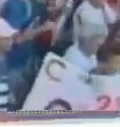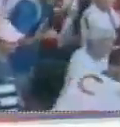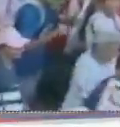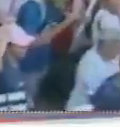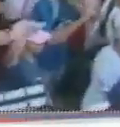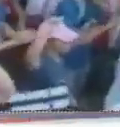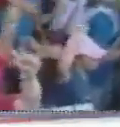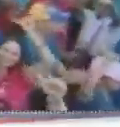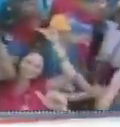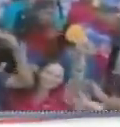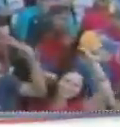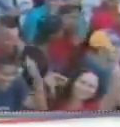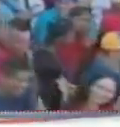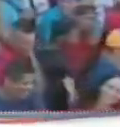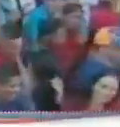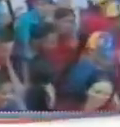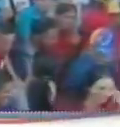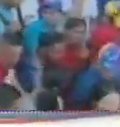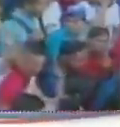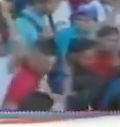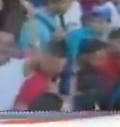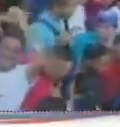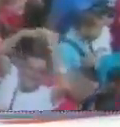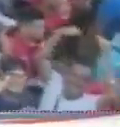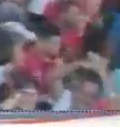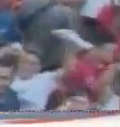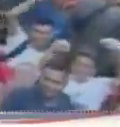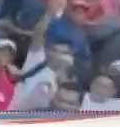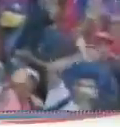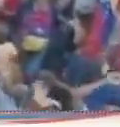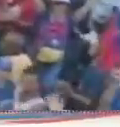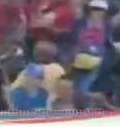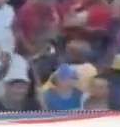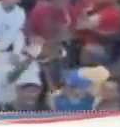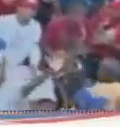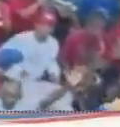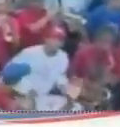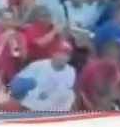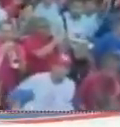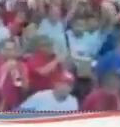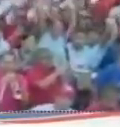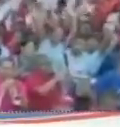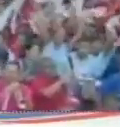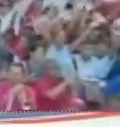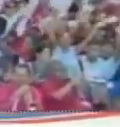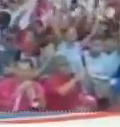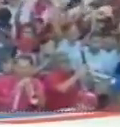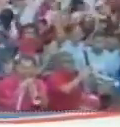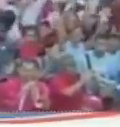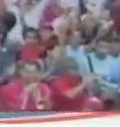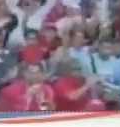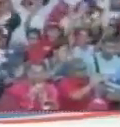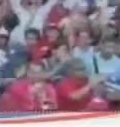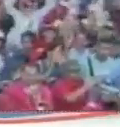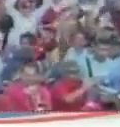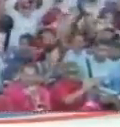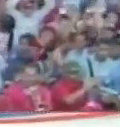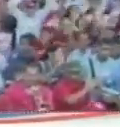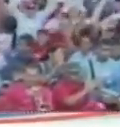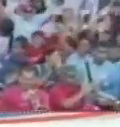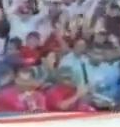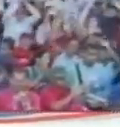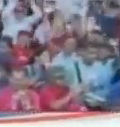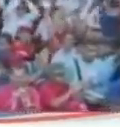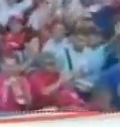especial reconocimiento a alguien muy querido en estas tierras. a nuestro diputado y ministro,